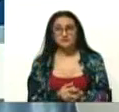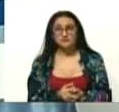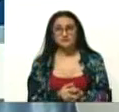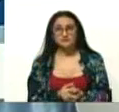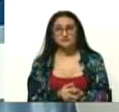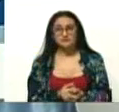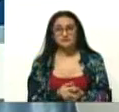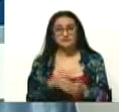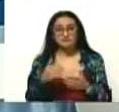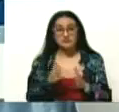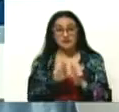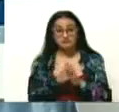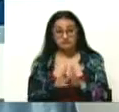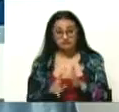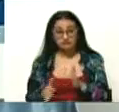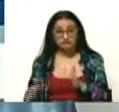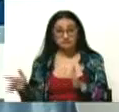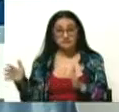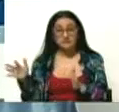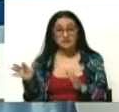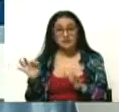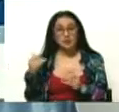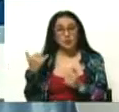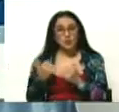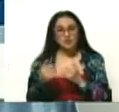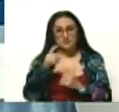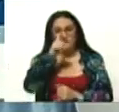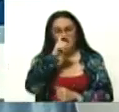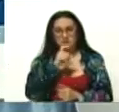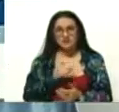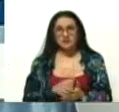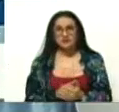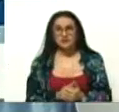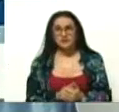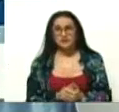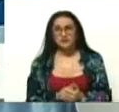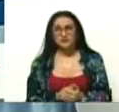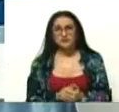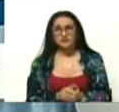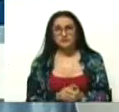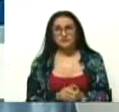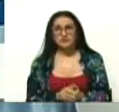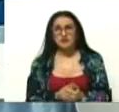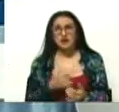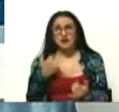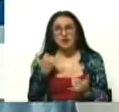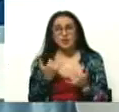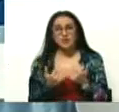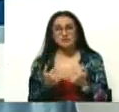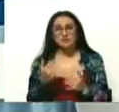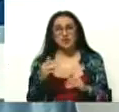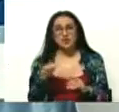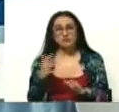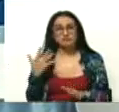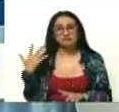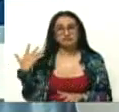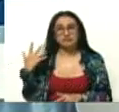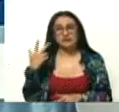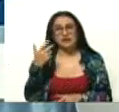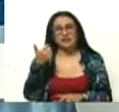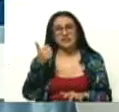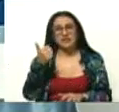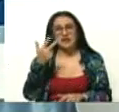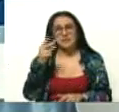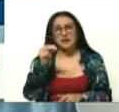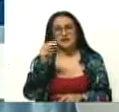a partir de los últimos años, las últimas décadas, ha ido